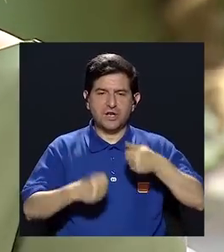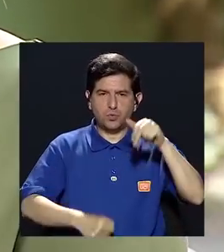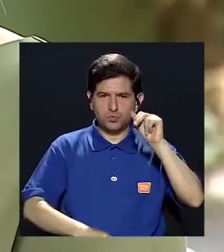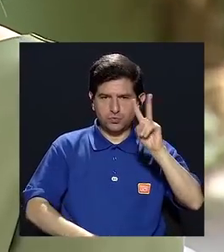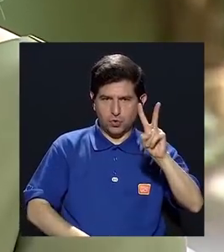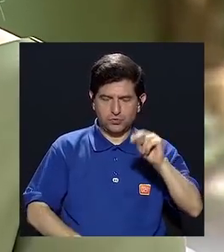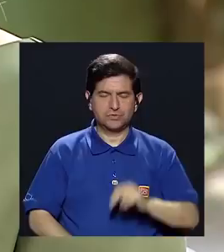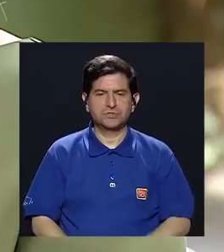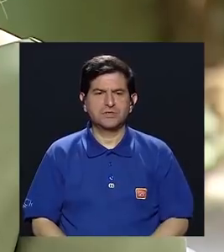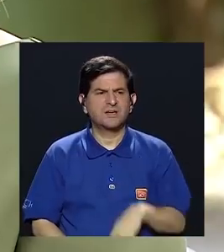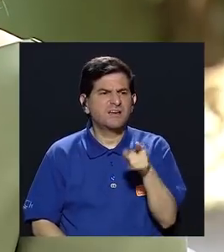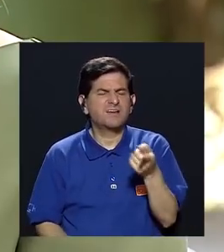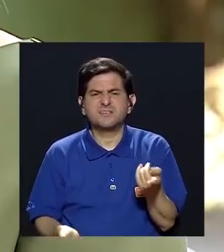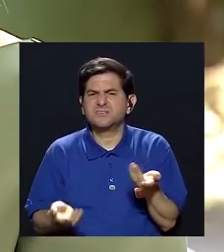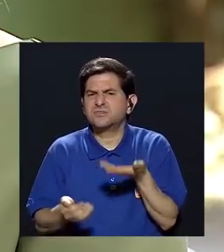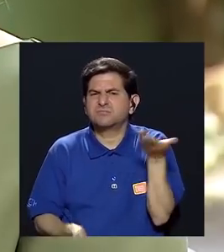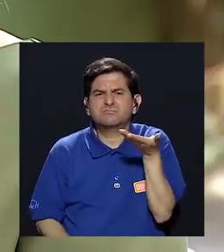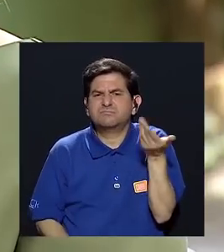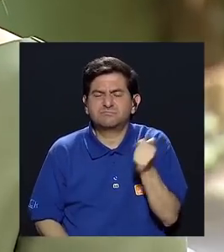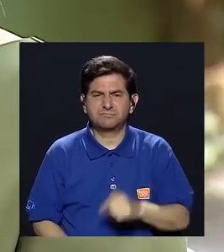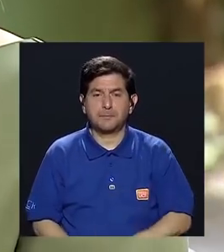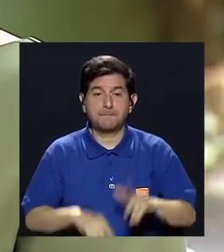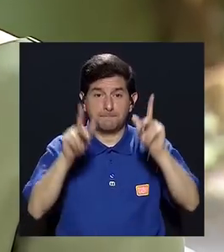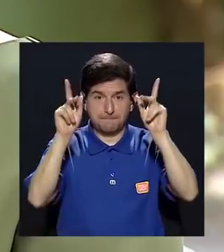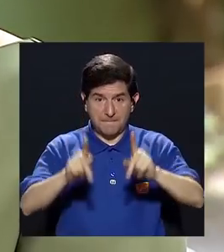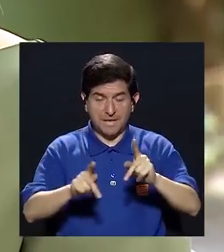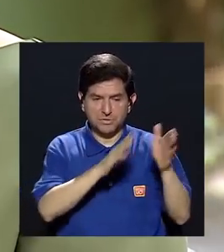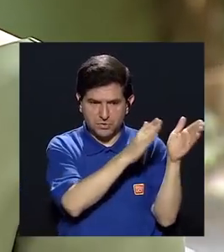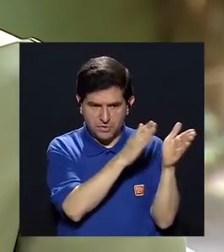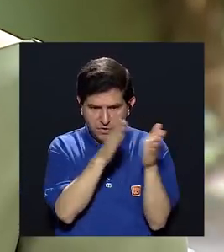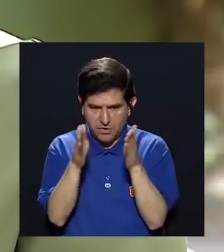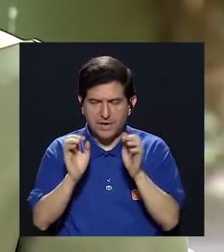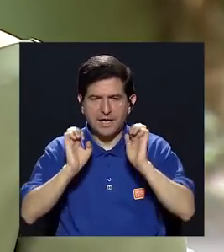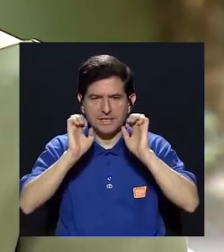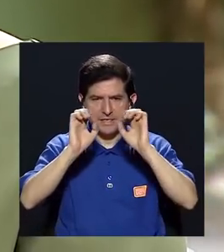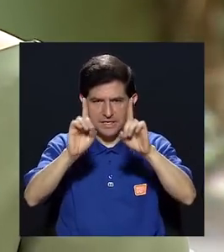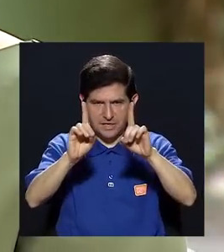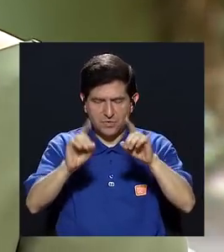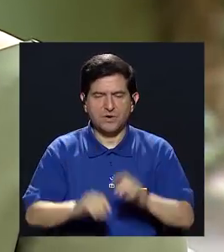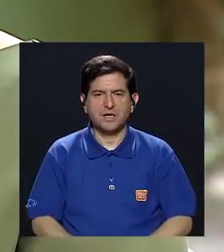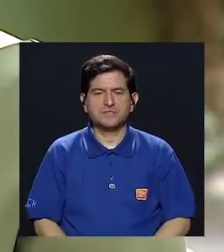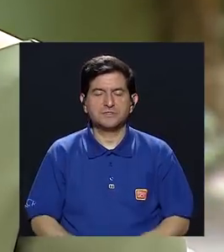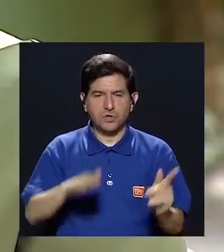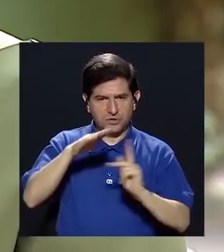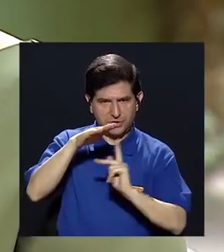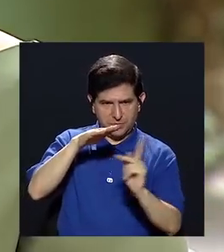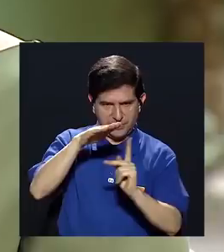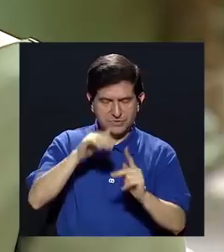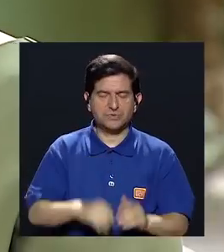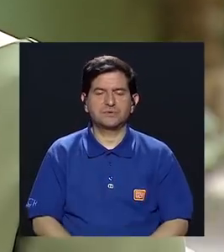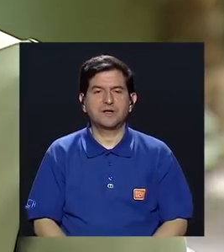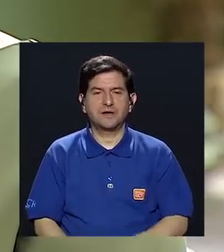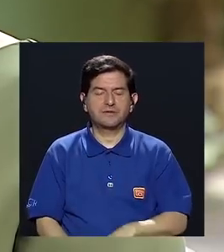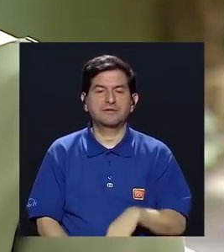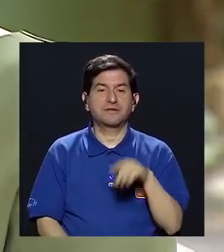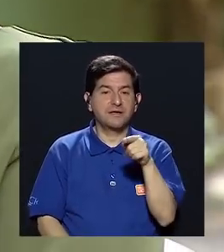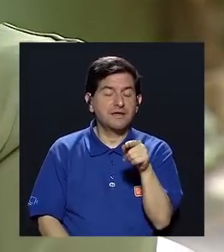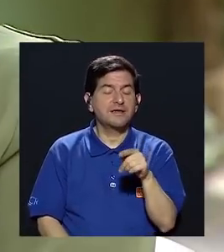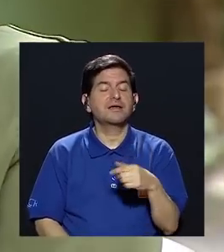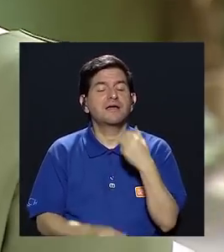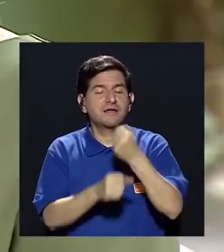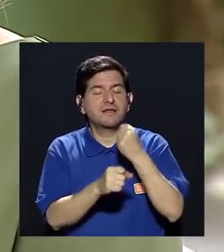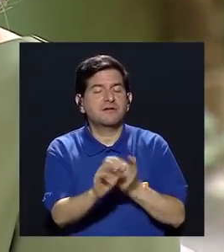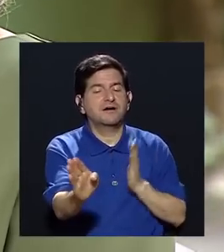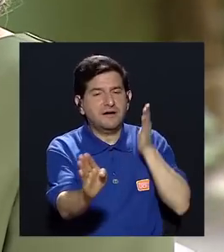digámoslo así, que son como personas formadas en educación, en educación preescolar o educación inicial,